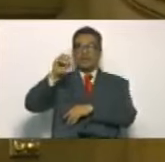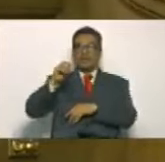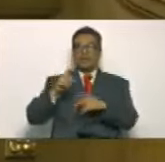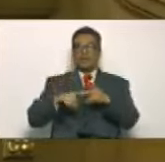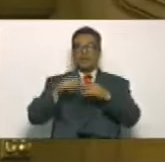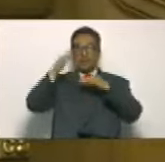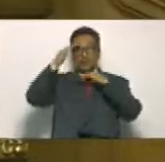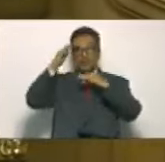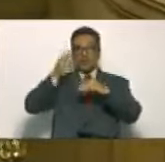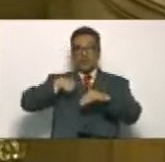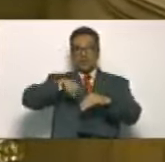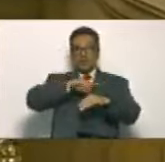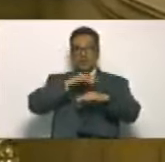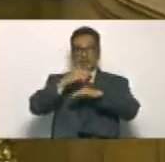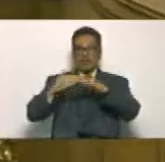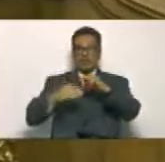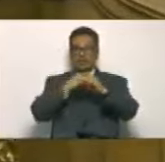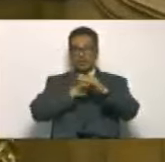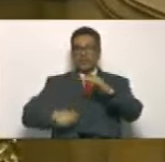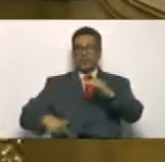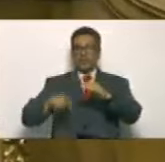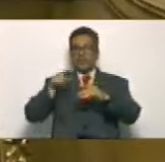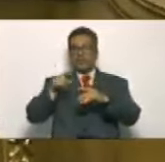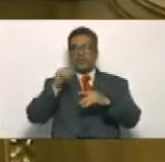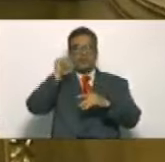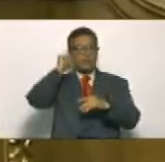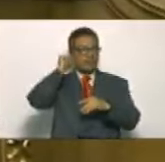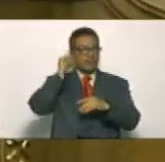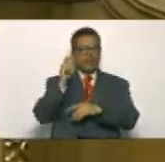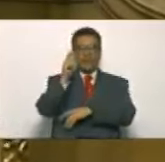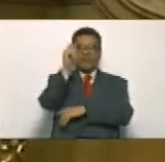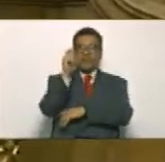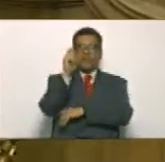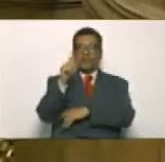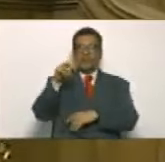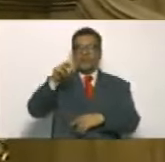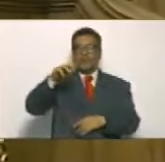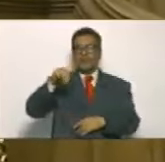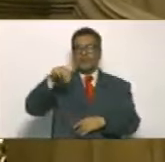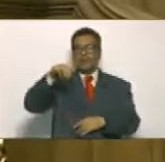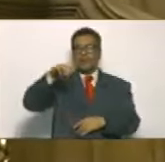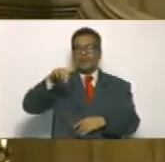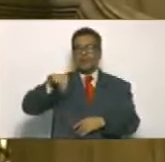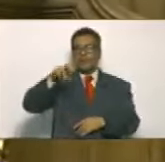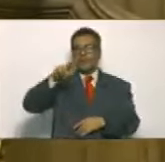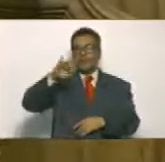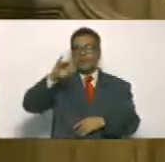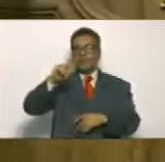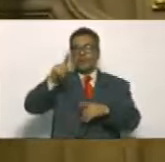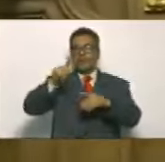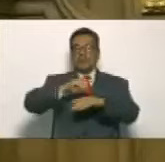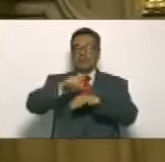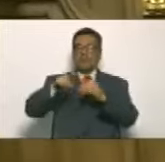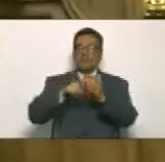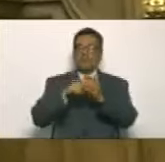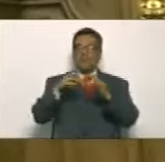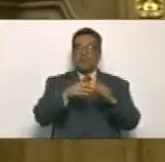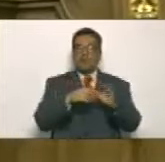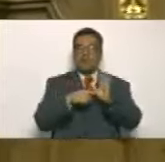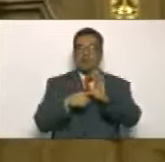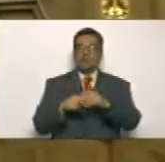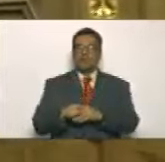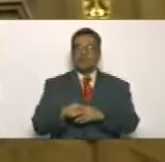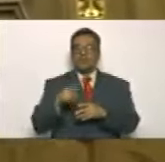saludar a nuestra segunda vicepresidenta, diputada América Pérez. saludar a esta plenaria, a